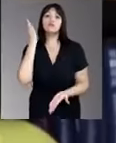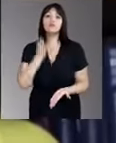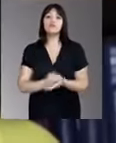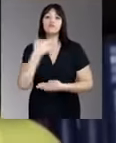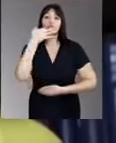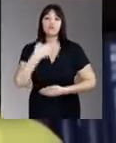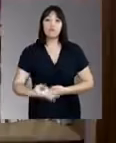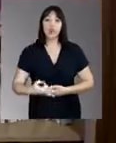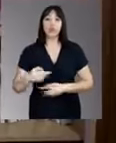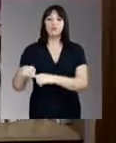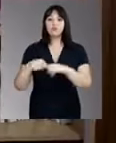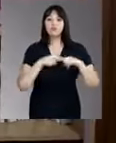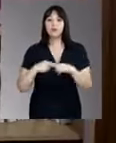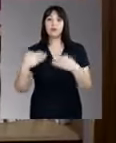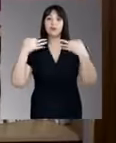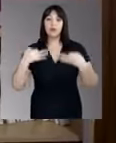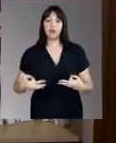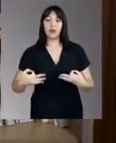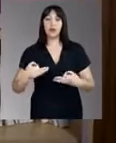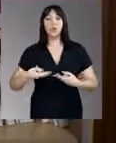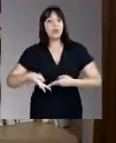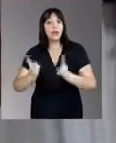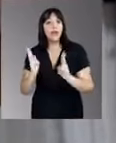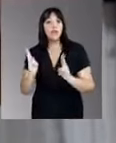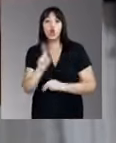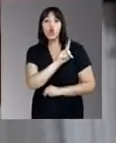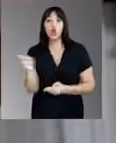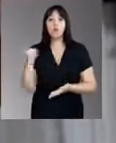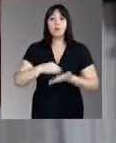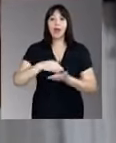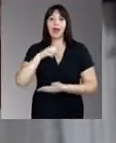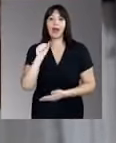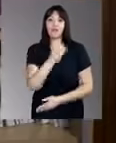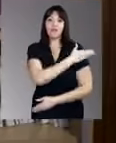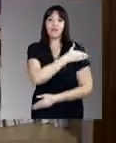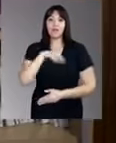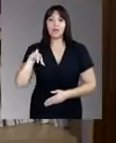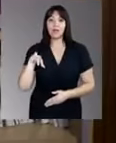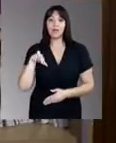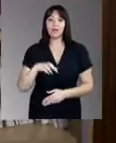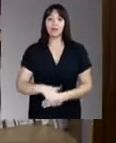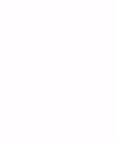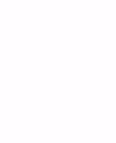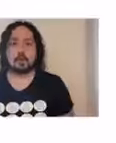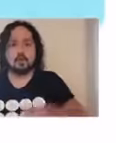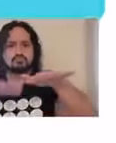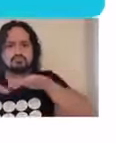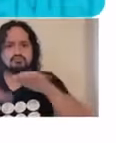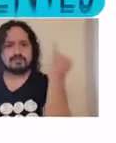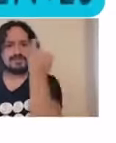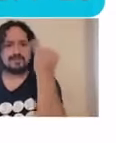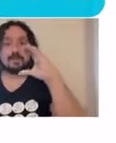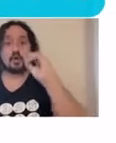debe garantizar la seguridad social como un derecho. No más AFP.